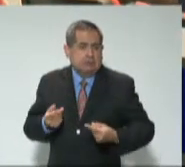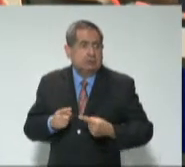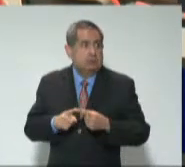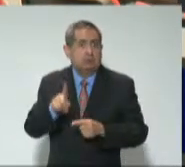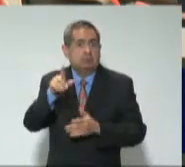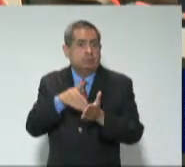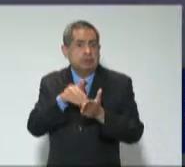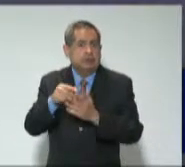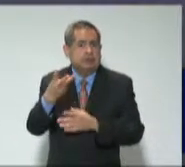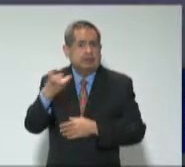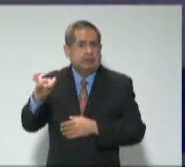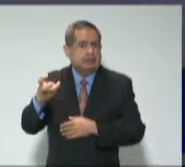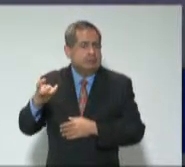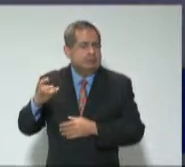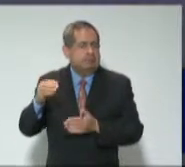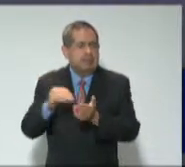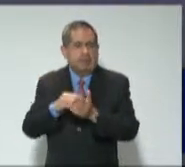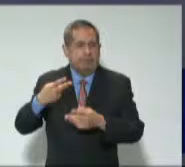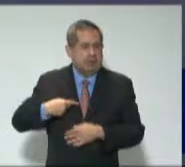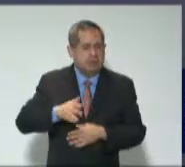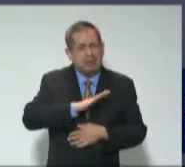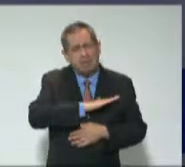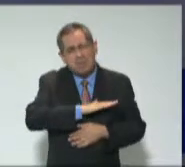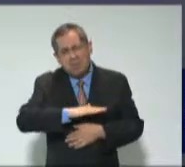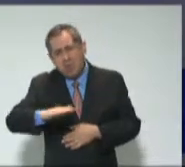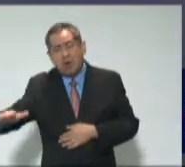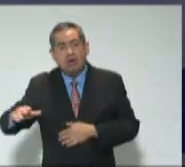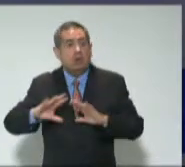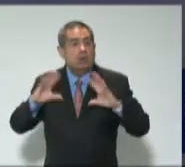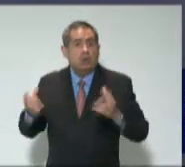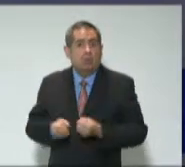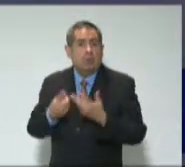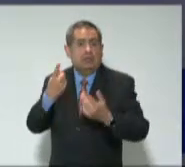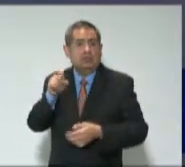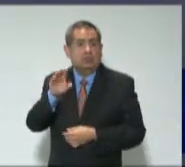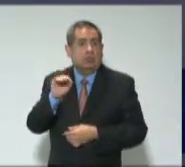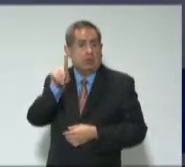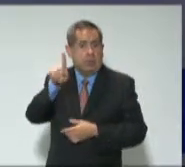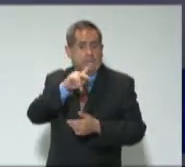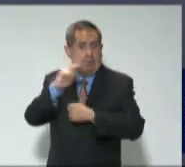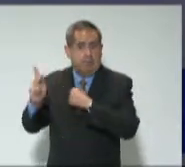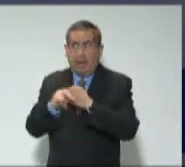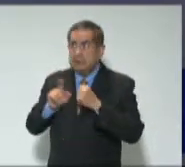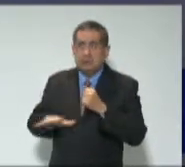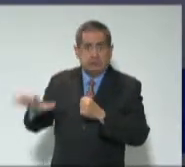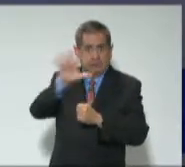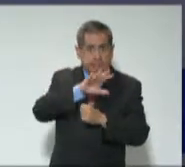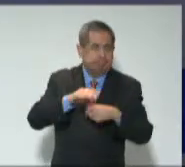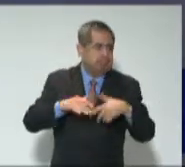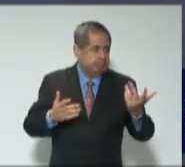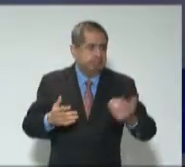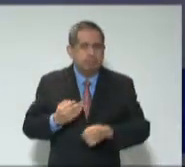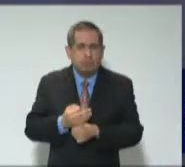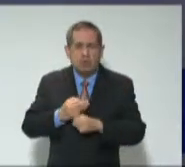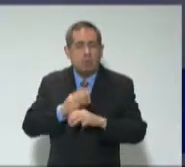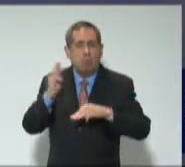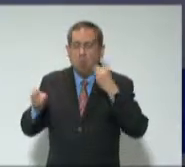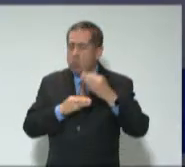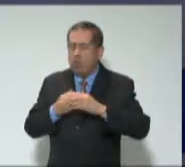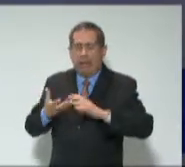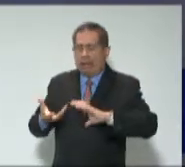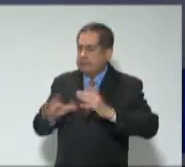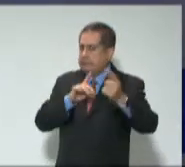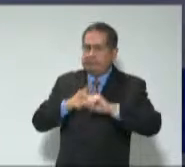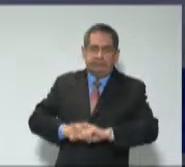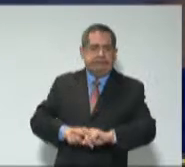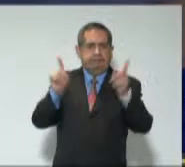1,300000 defunciones en 100 191 países si bien el mundo se ha transformado la relevancia de